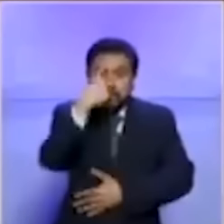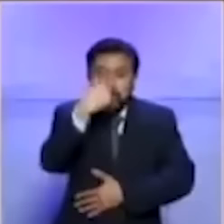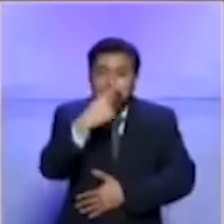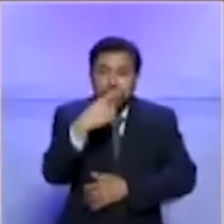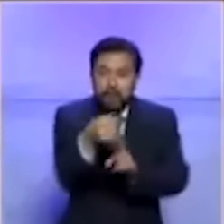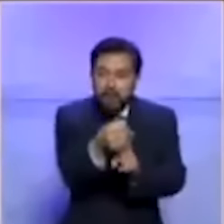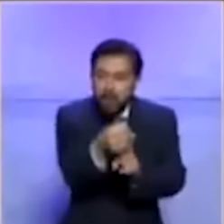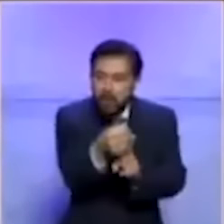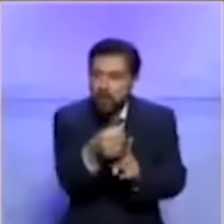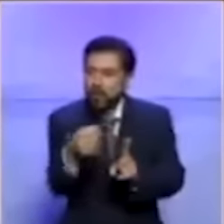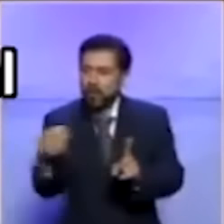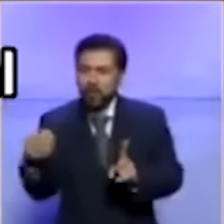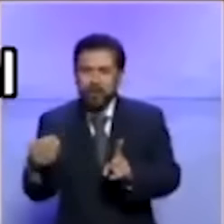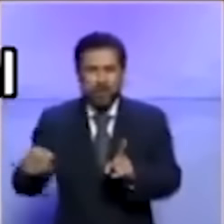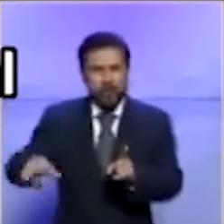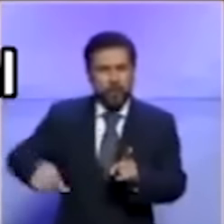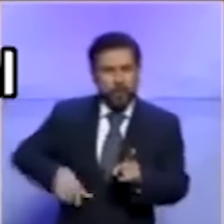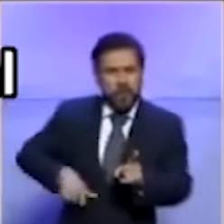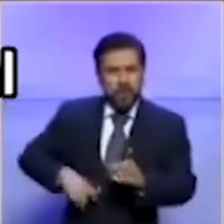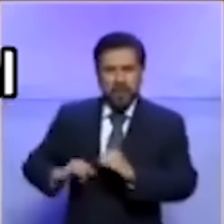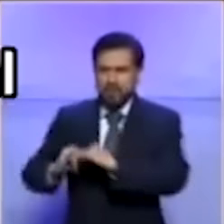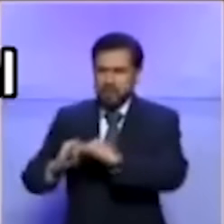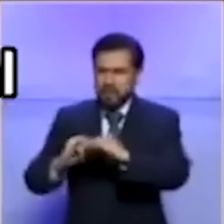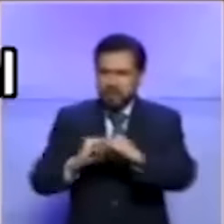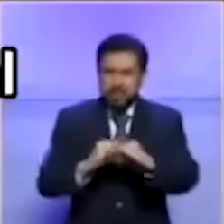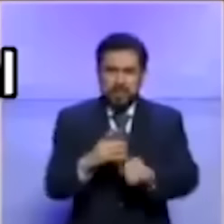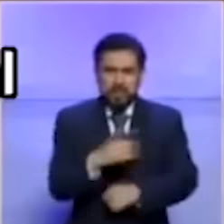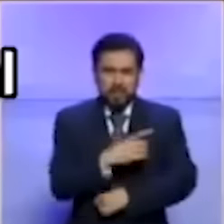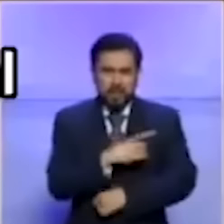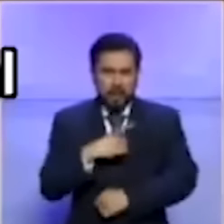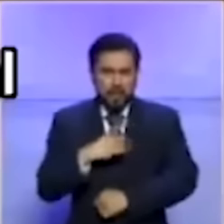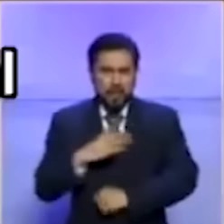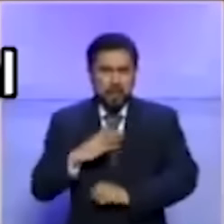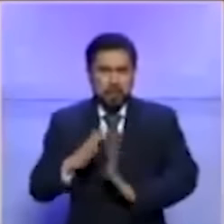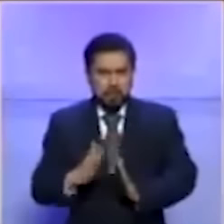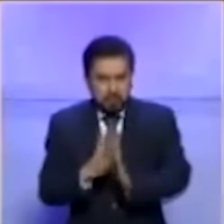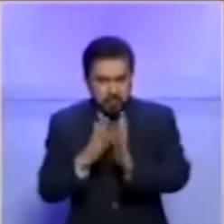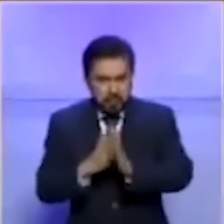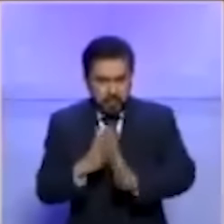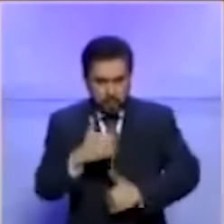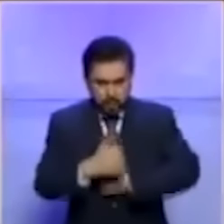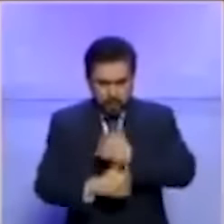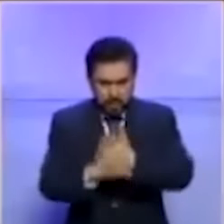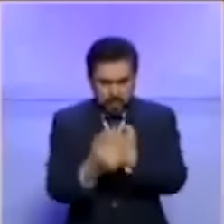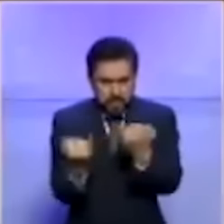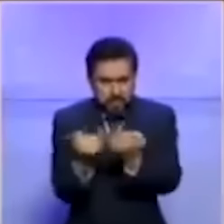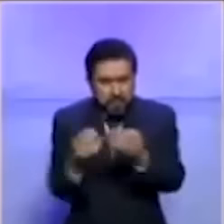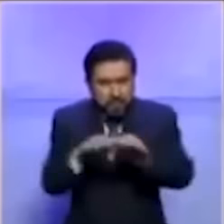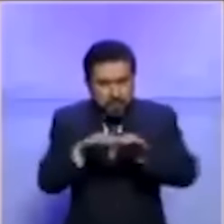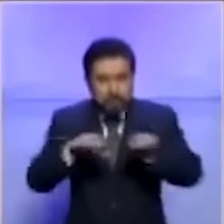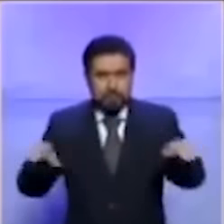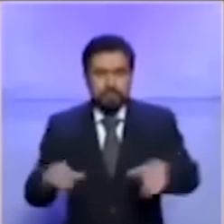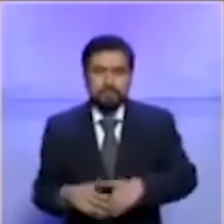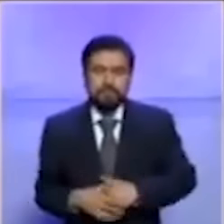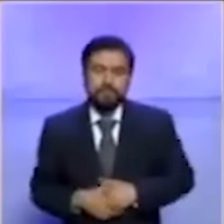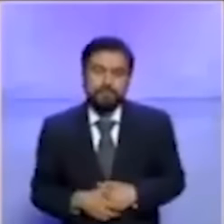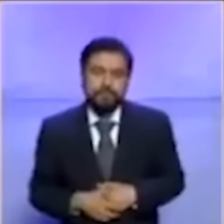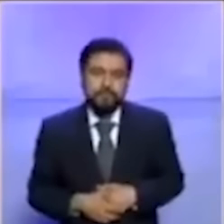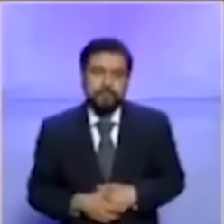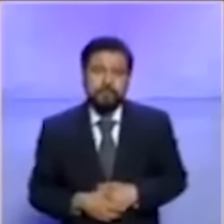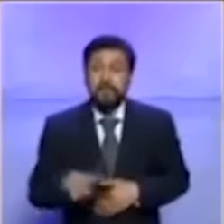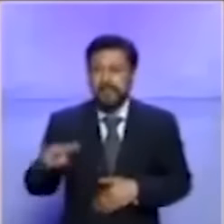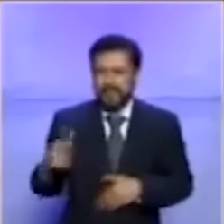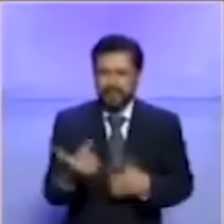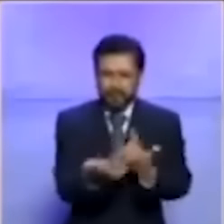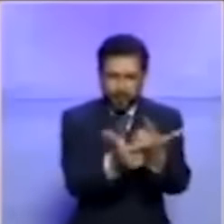político y del gobierno sean resultado de una participación real estos procesos adelantados